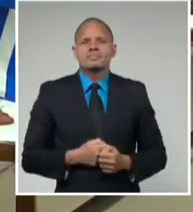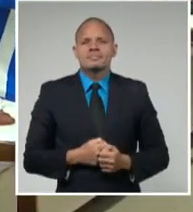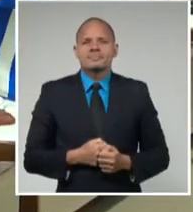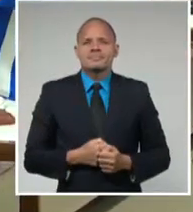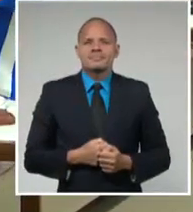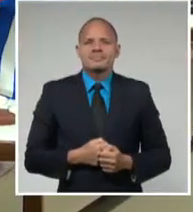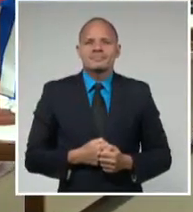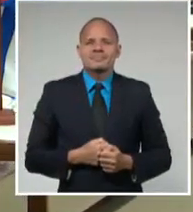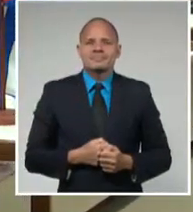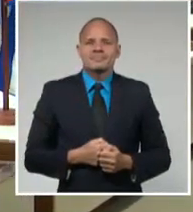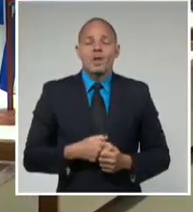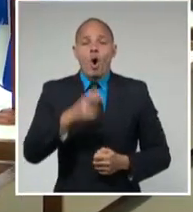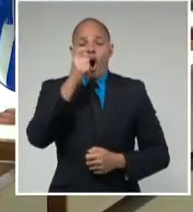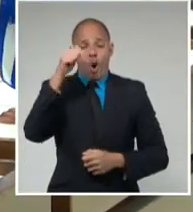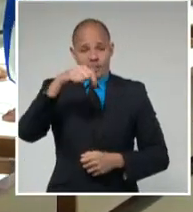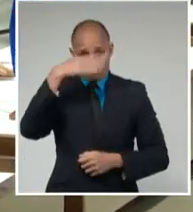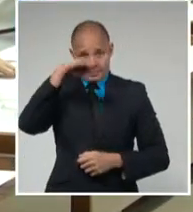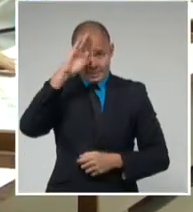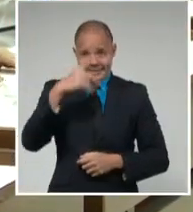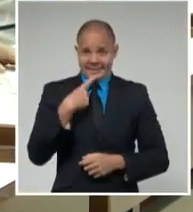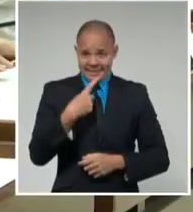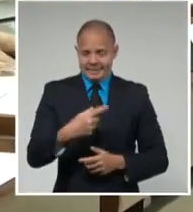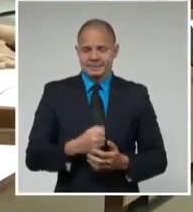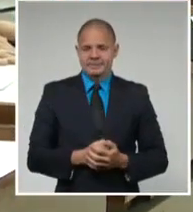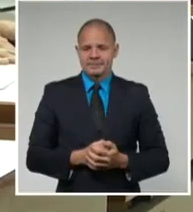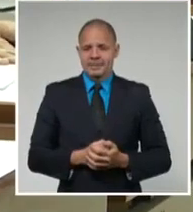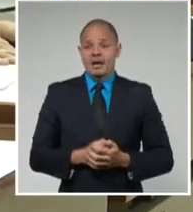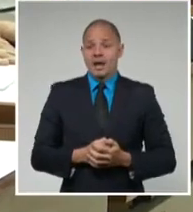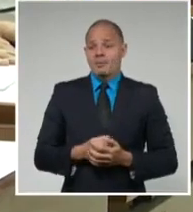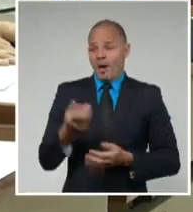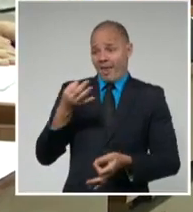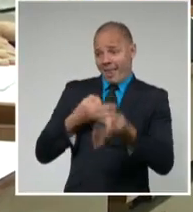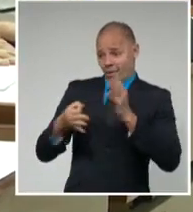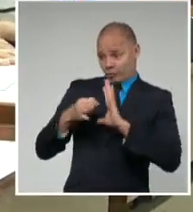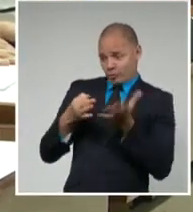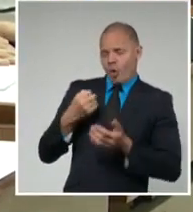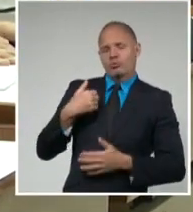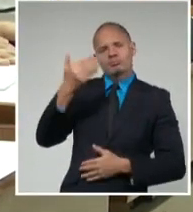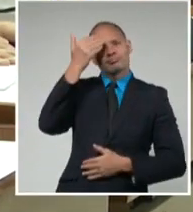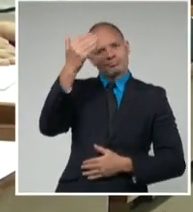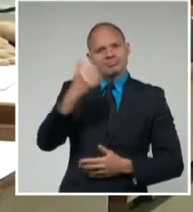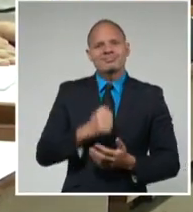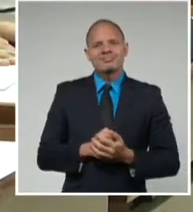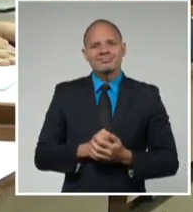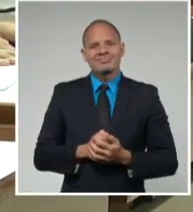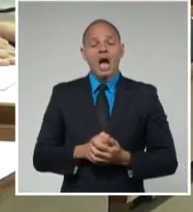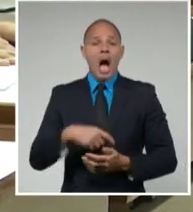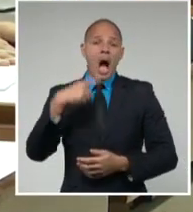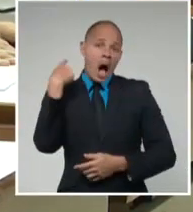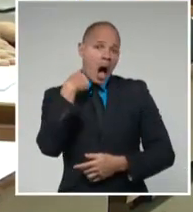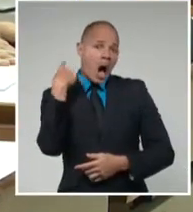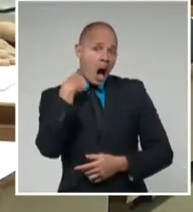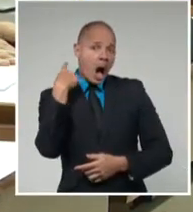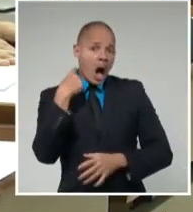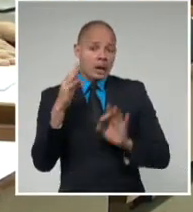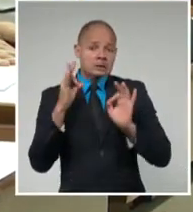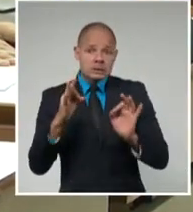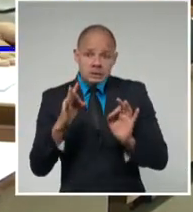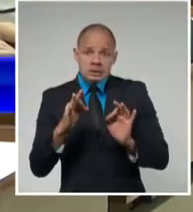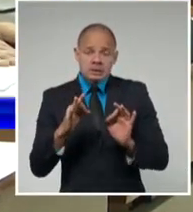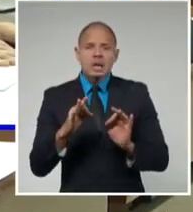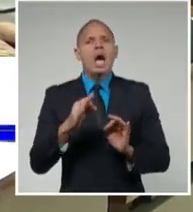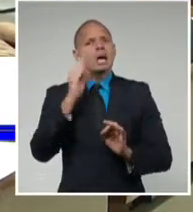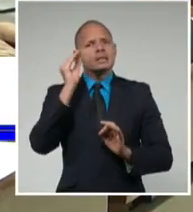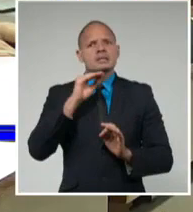una vez más la posición invariable de la República Islámica de Irán contra el bloqueo a